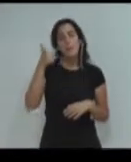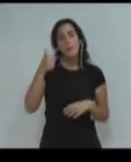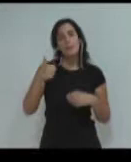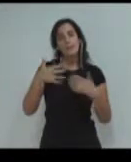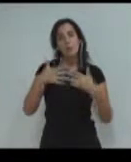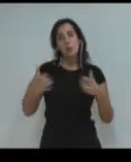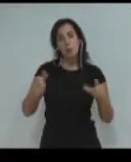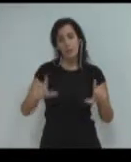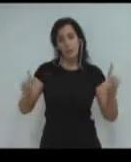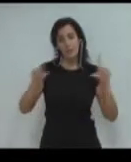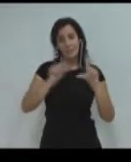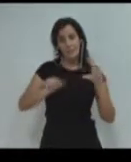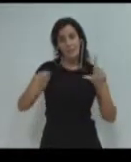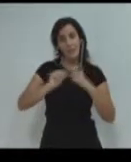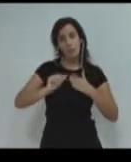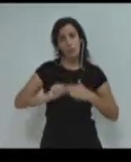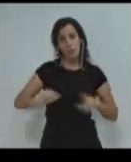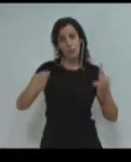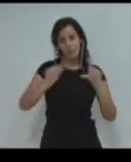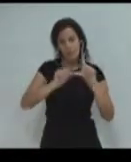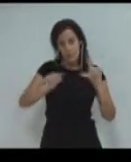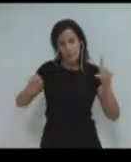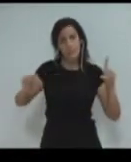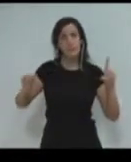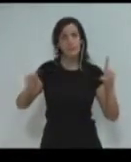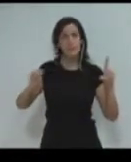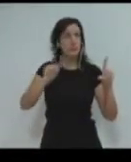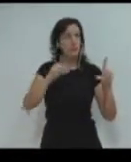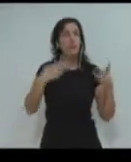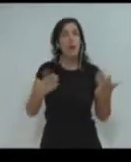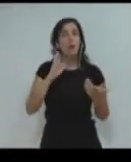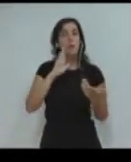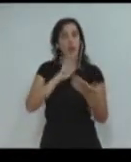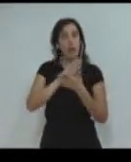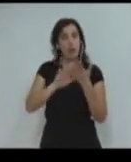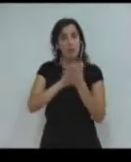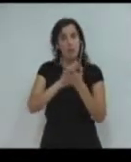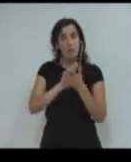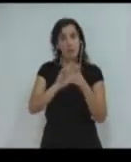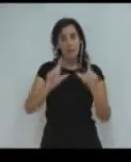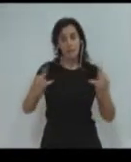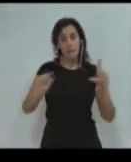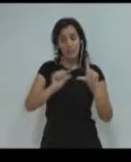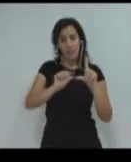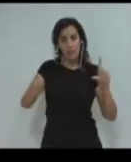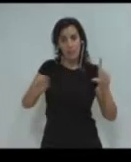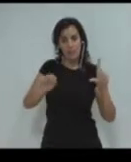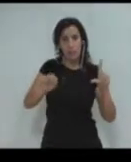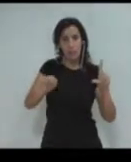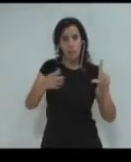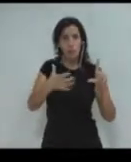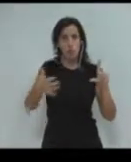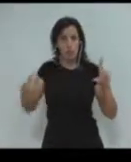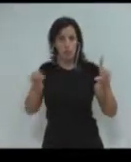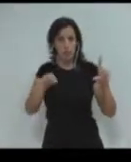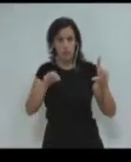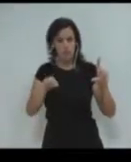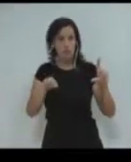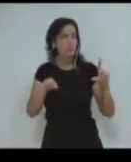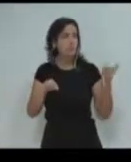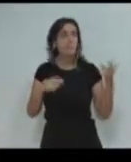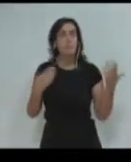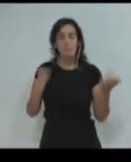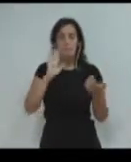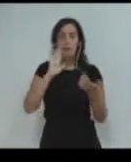que yo perdona, estaba- las anotaciones. yo me estaba refiriendo a notas a pie Claro. de página, perdón, Vale. yo también me estaba perdiendo. Las a pie de notas, página. pues lo que estaba diciendo